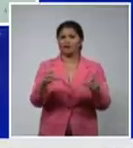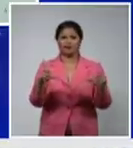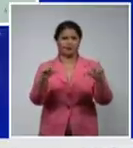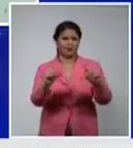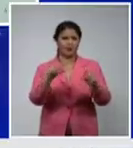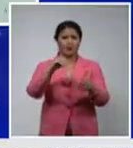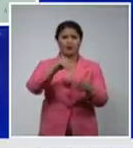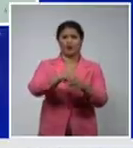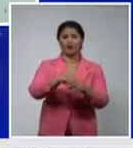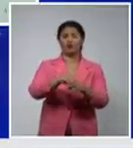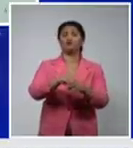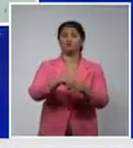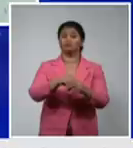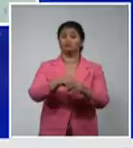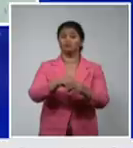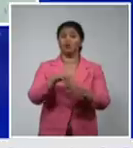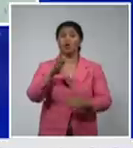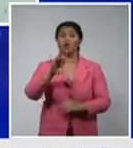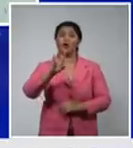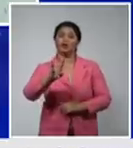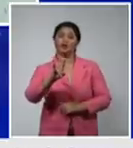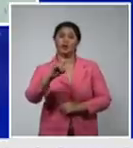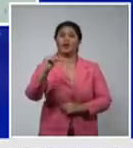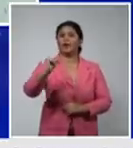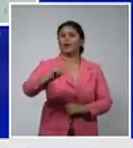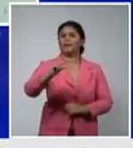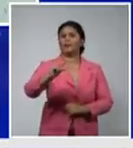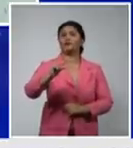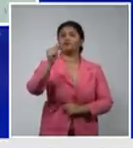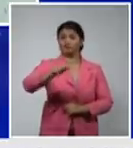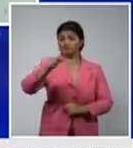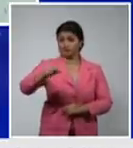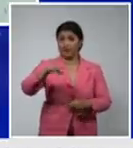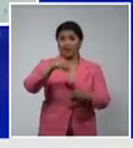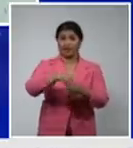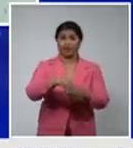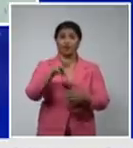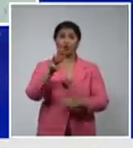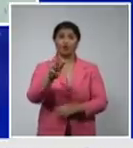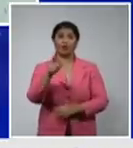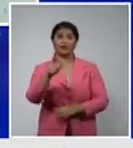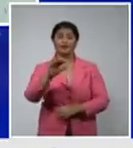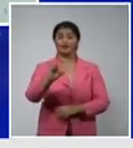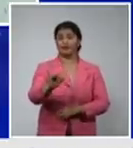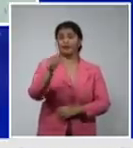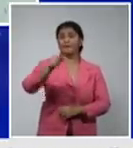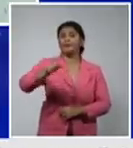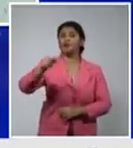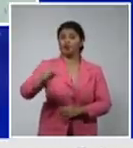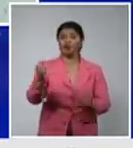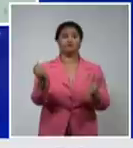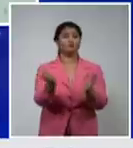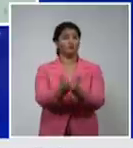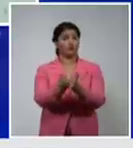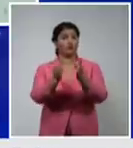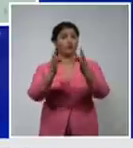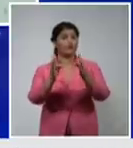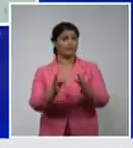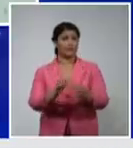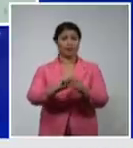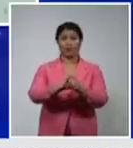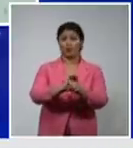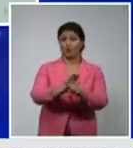comparación con el día de ayer, confirma 317 pacientes con COVID, y lo que